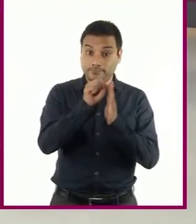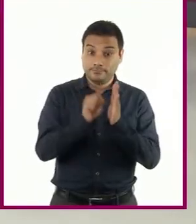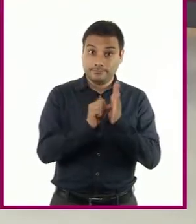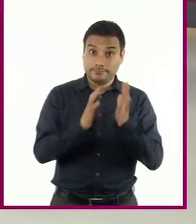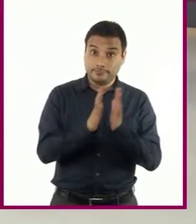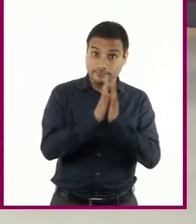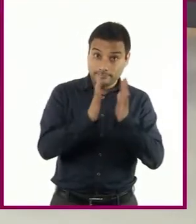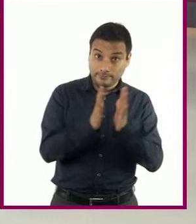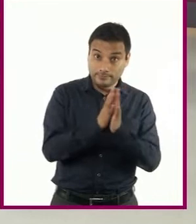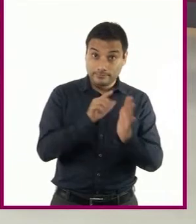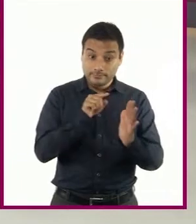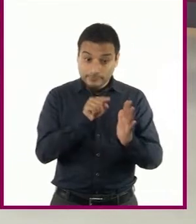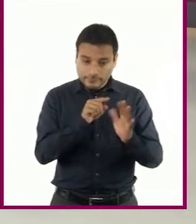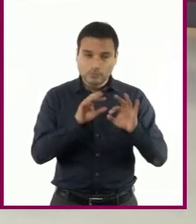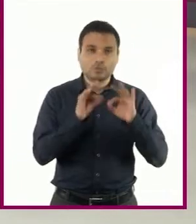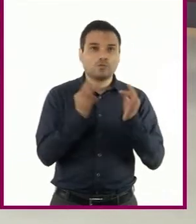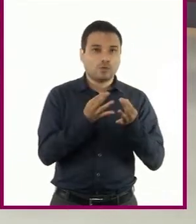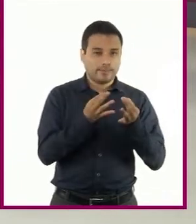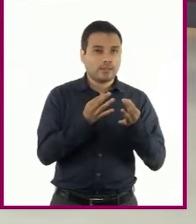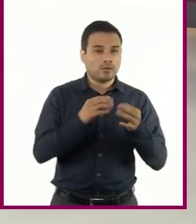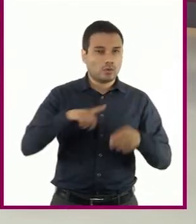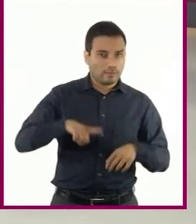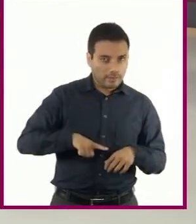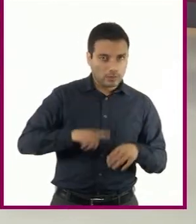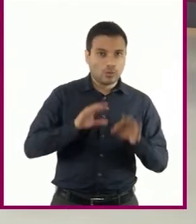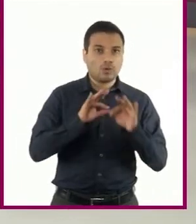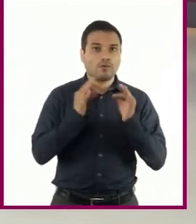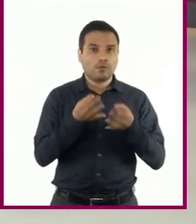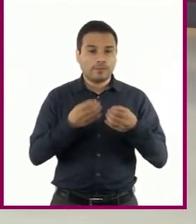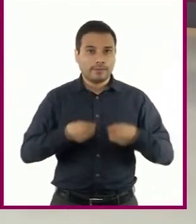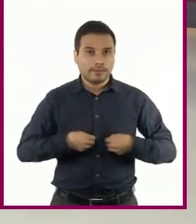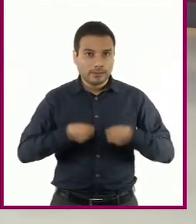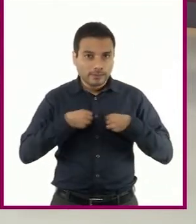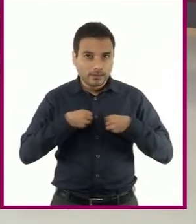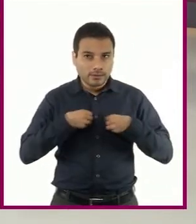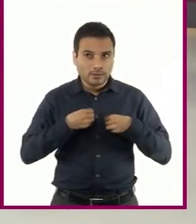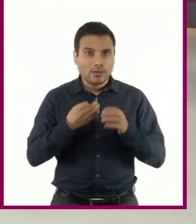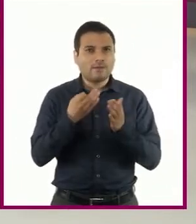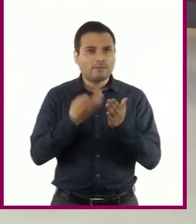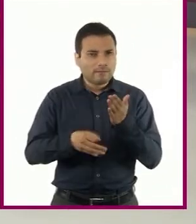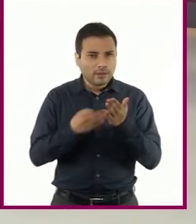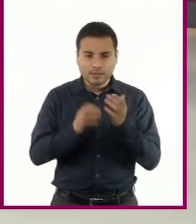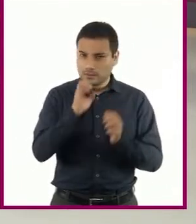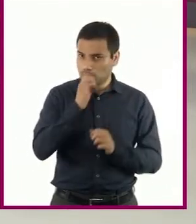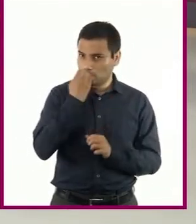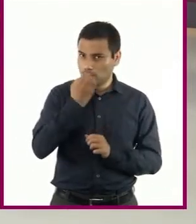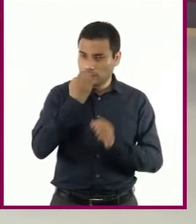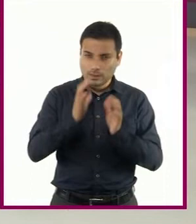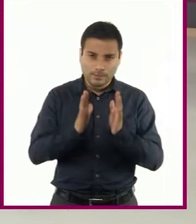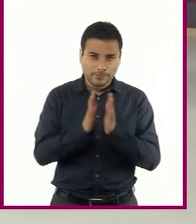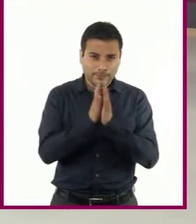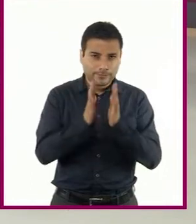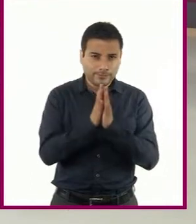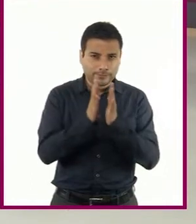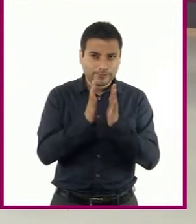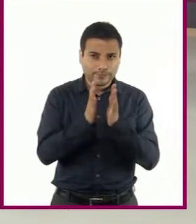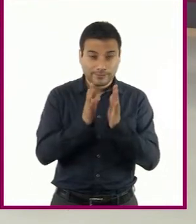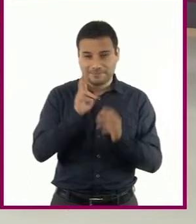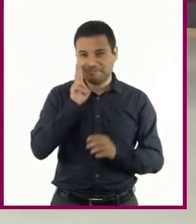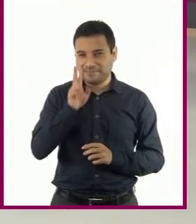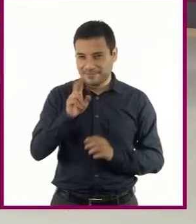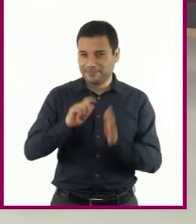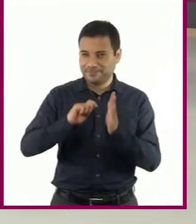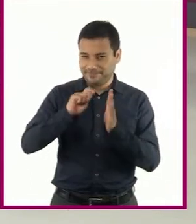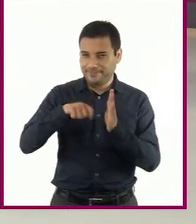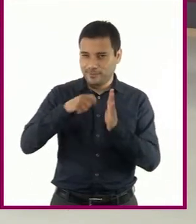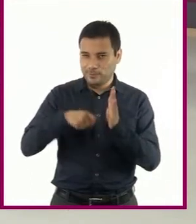vida. Nos toca vincular a la democracia con la escuela. ¿Creen que sea posible? Para responder a esto, les invito a ver y escuchar